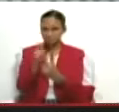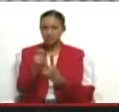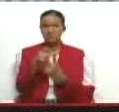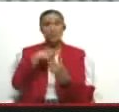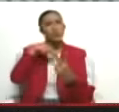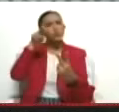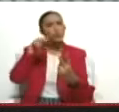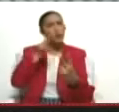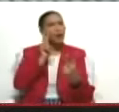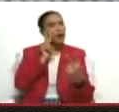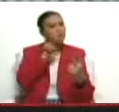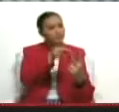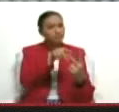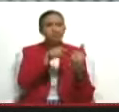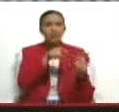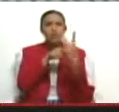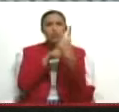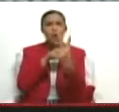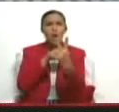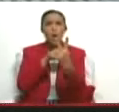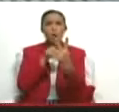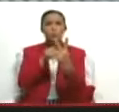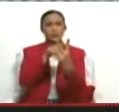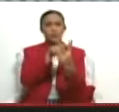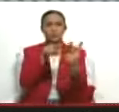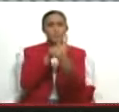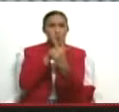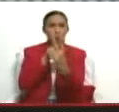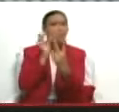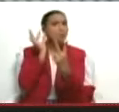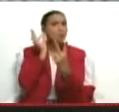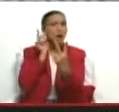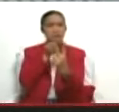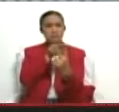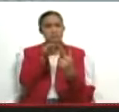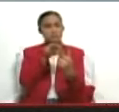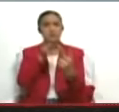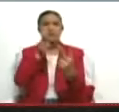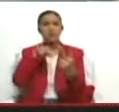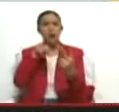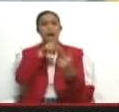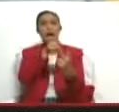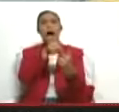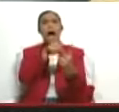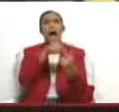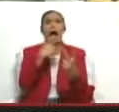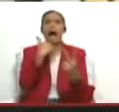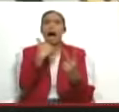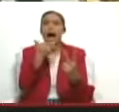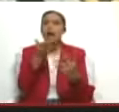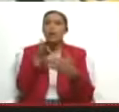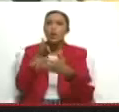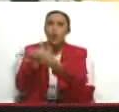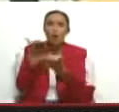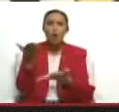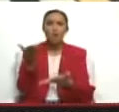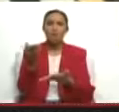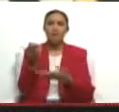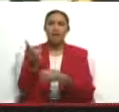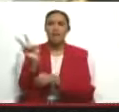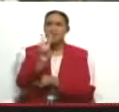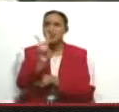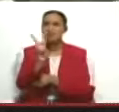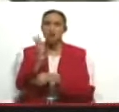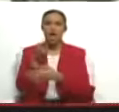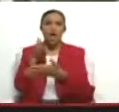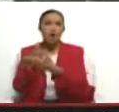a ambas involucradas en actos violentos que tengan que ver con acciones como las que aquí estoy describiendo con